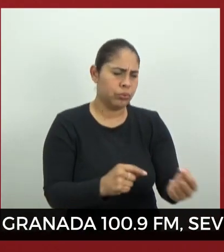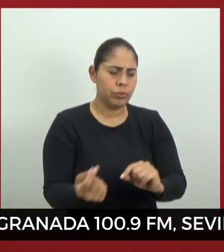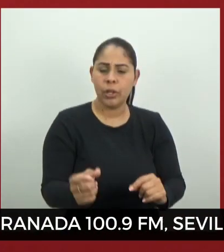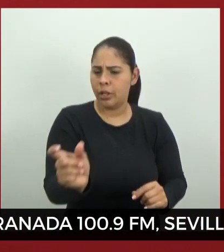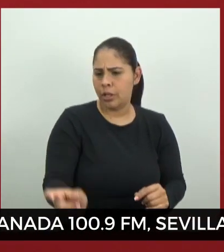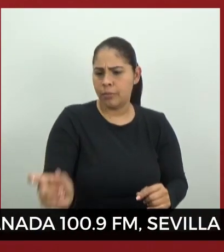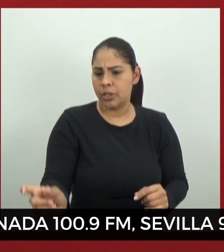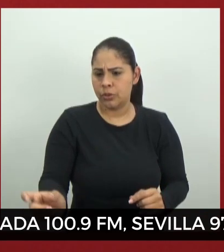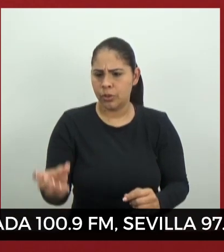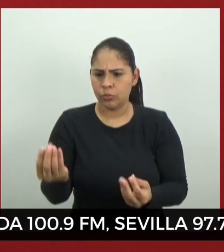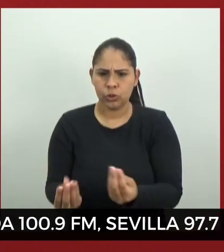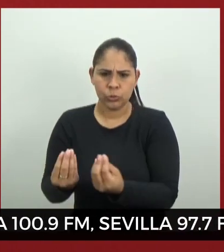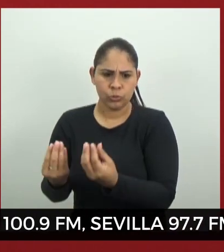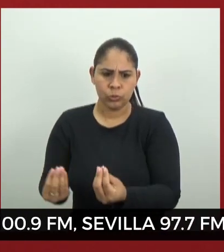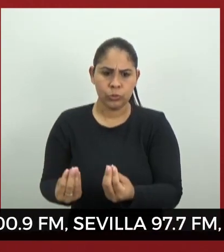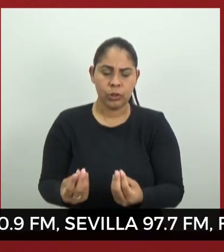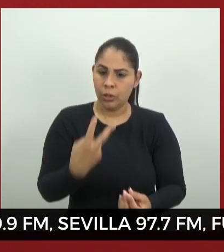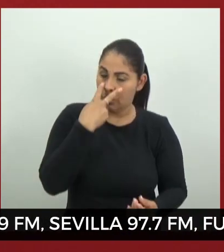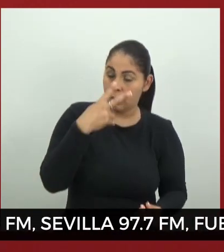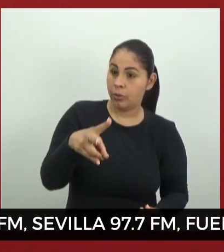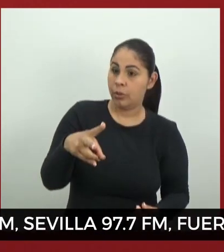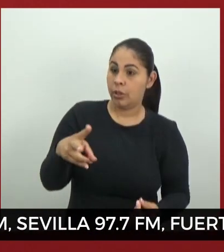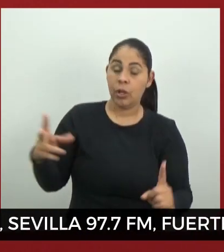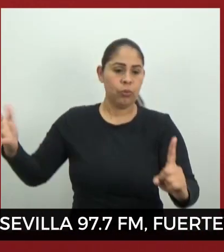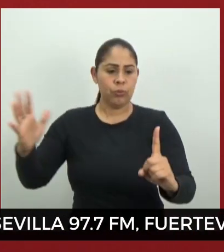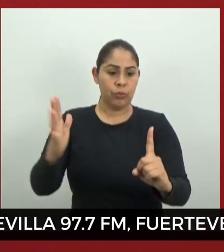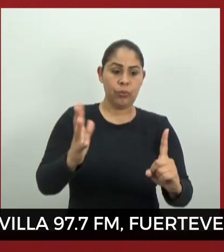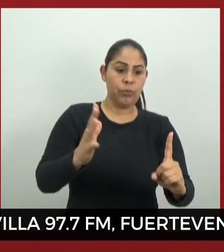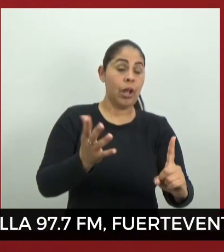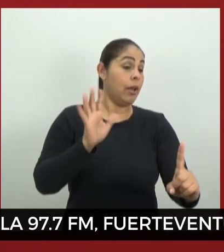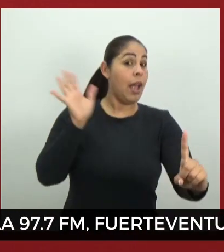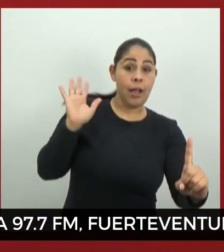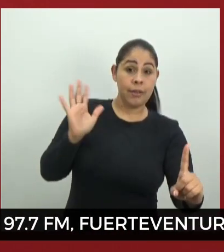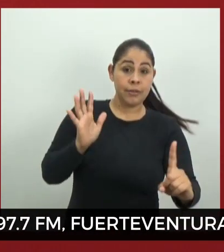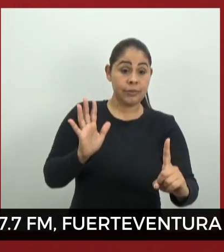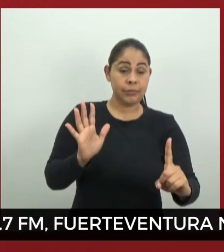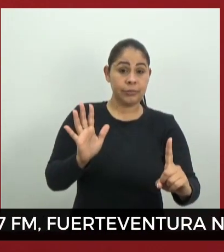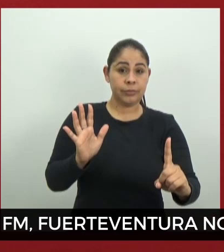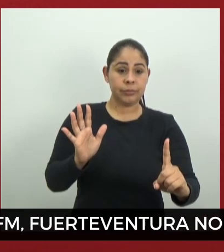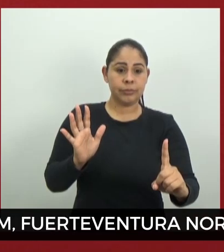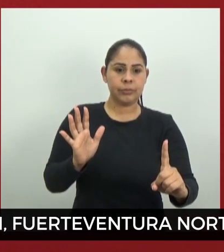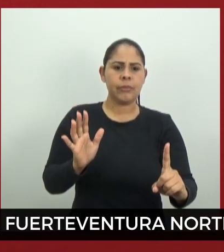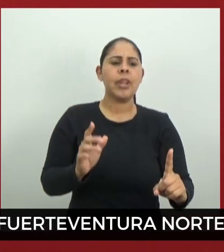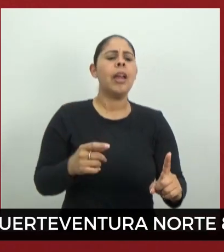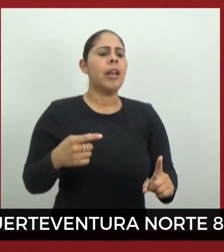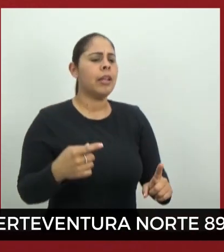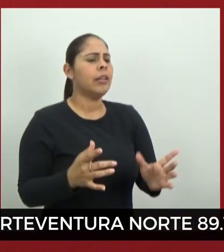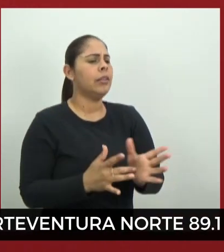asombró y corriendo a él le saludaron. Y les preguntó, ¿qué disputáis con